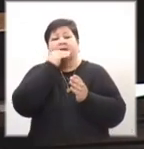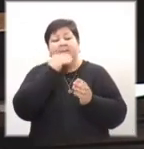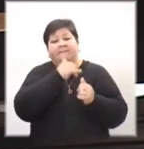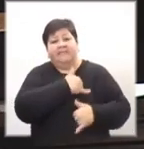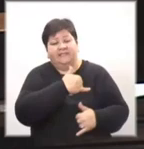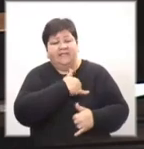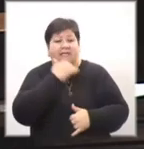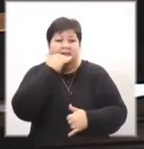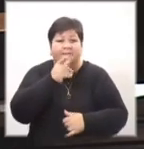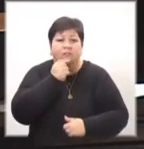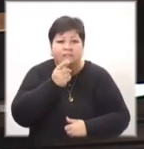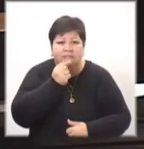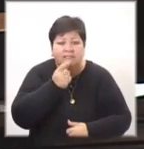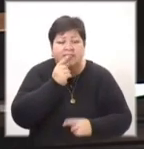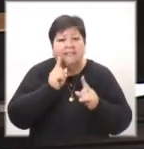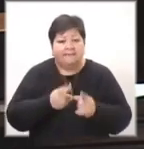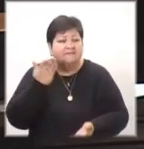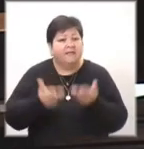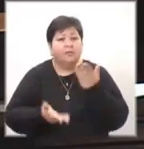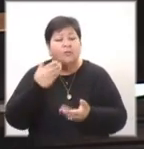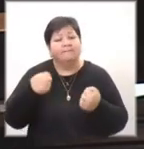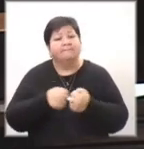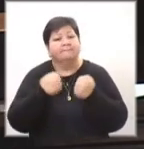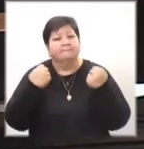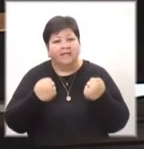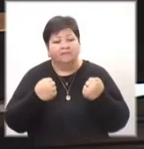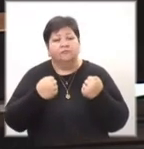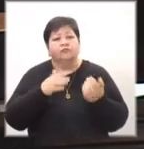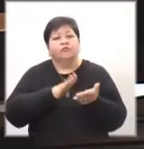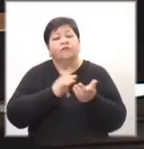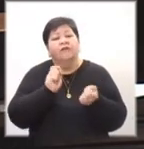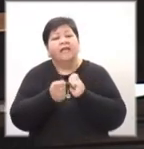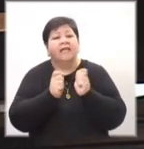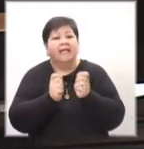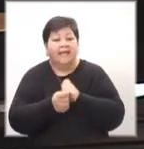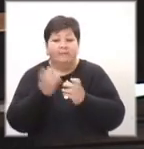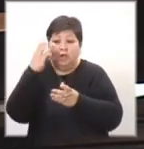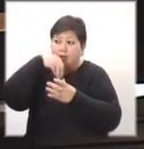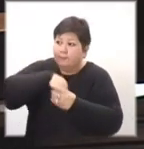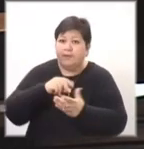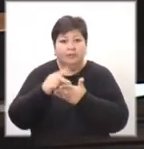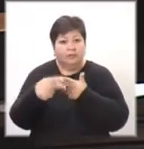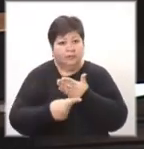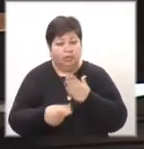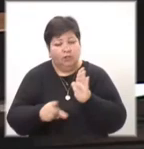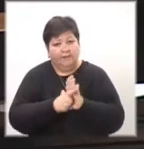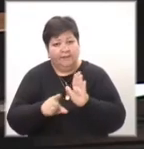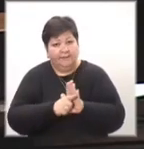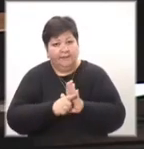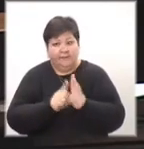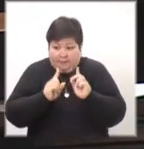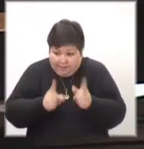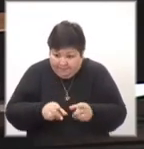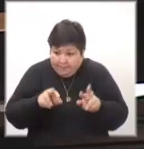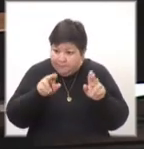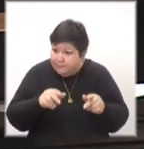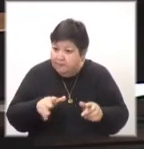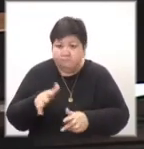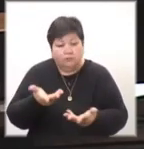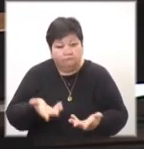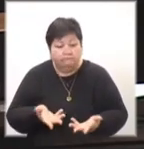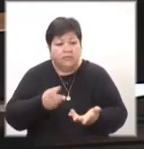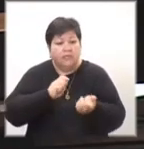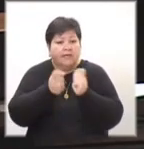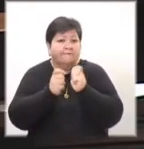Caja Policial, que evalúen el impacto de los cambios incorporados en el proyecto de ley, así como los escenarios de reforma